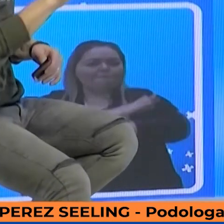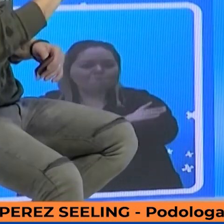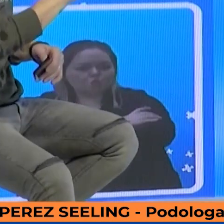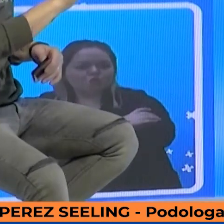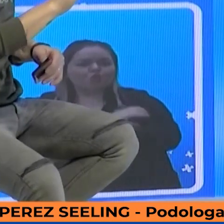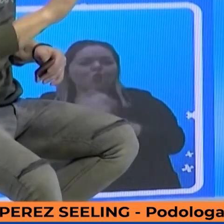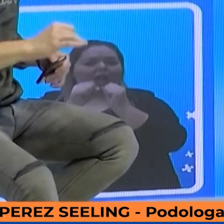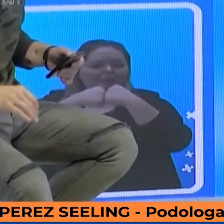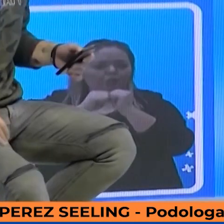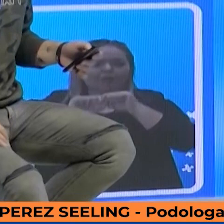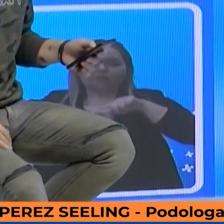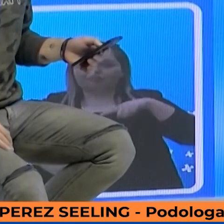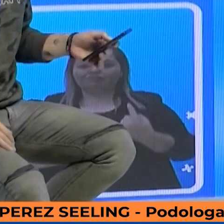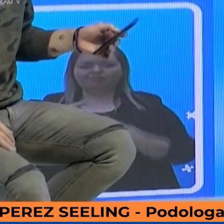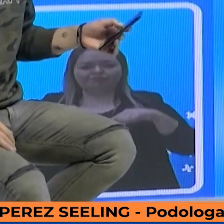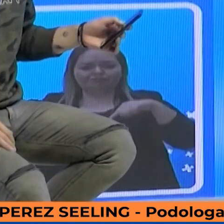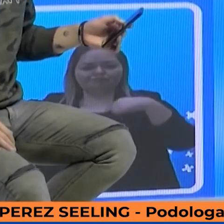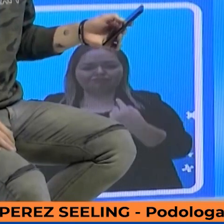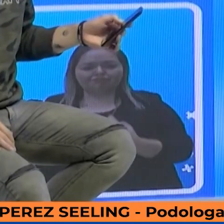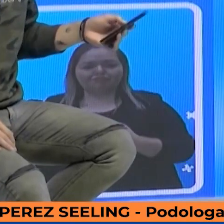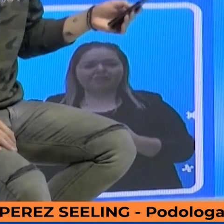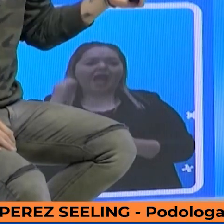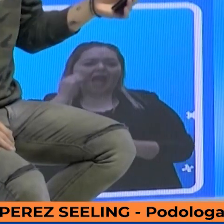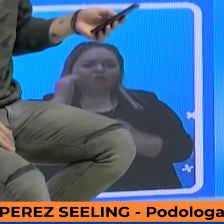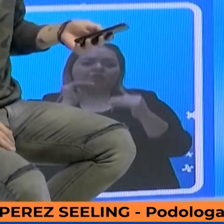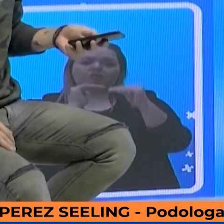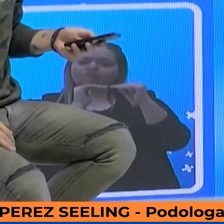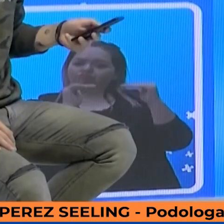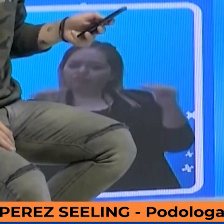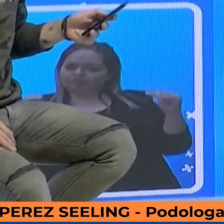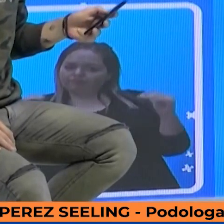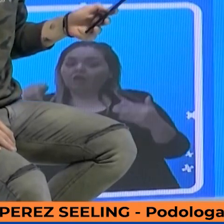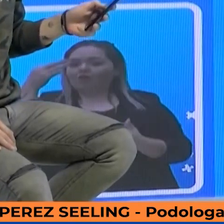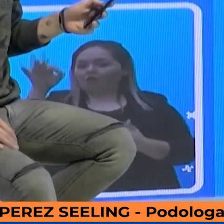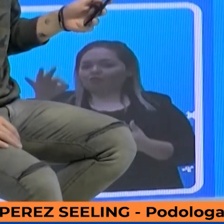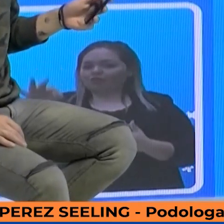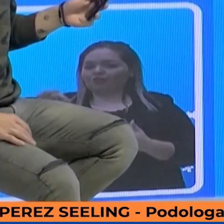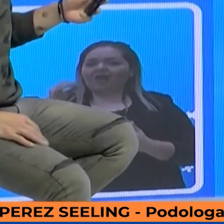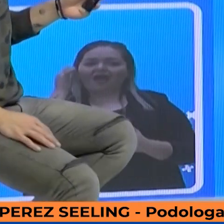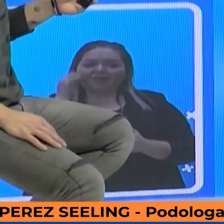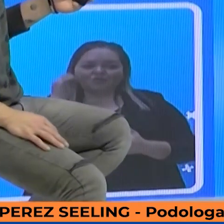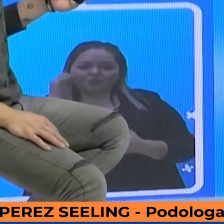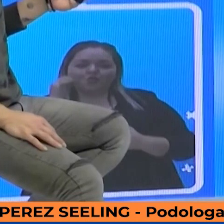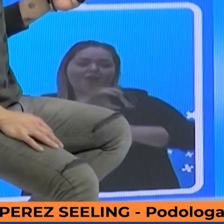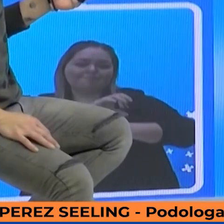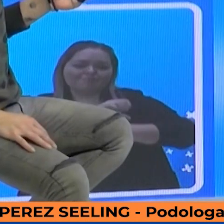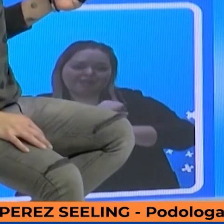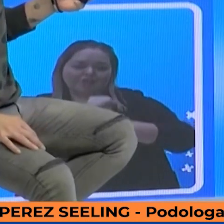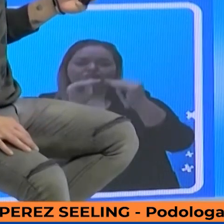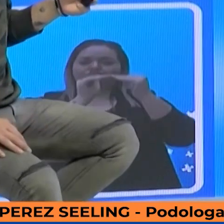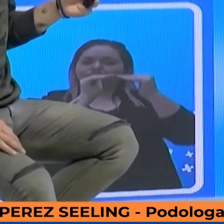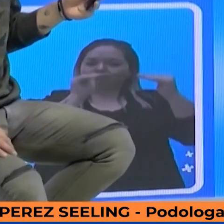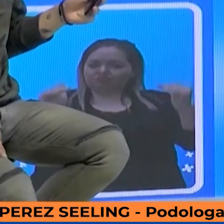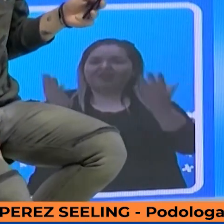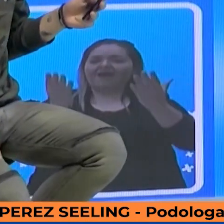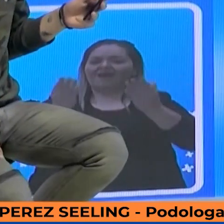fin de semana. Sí. Martes 14. Martes 14, que es el Día Mundial de la Diabetes. Ahí y ahí vamos a estar. Licenciada Evangelina